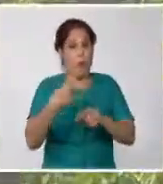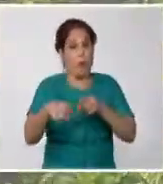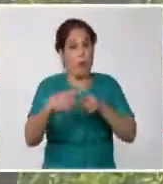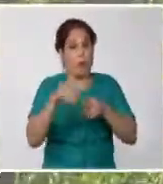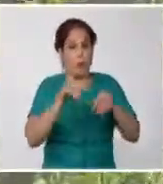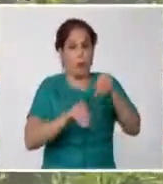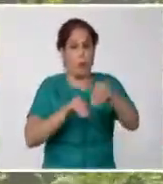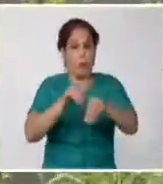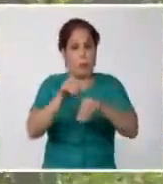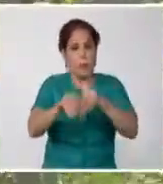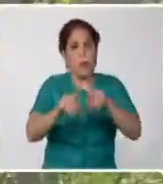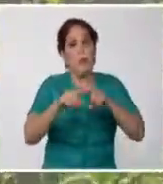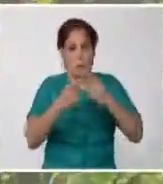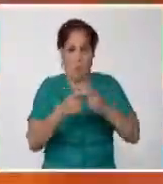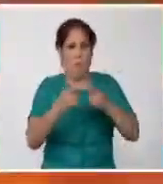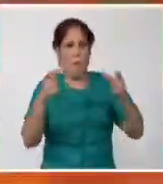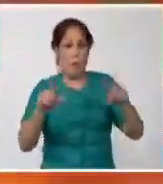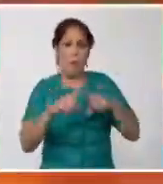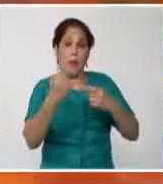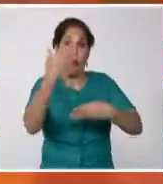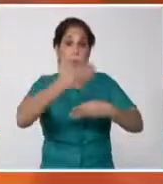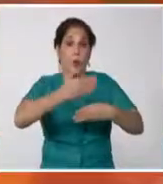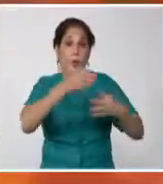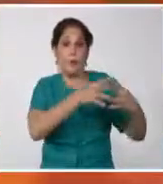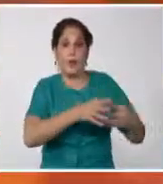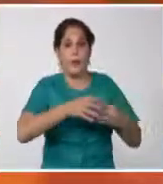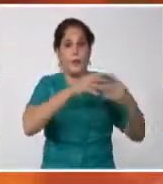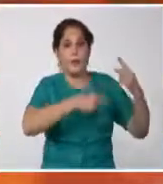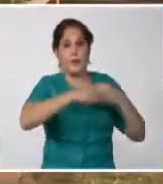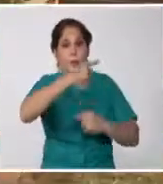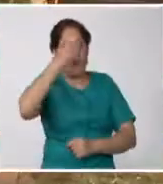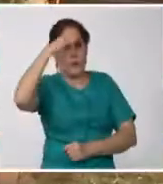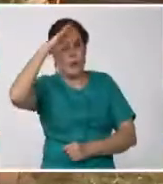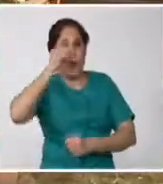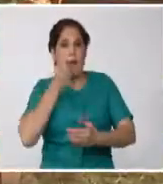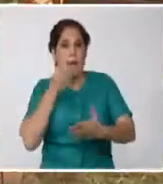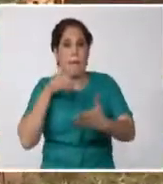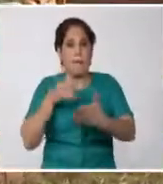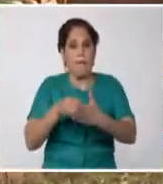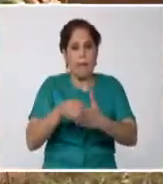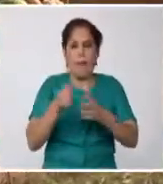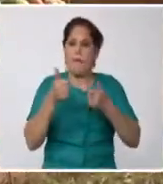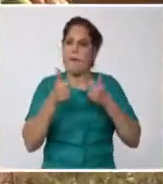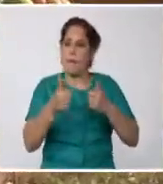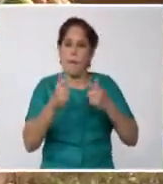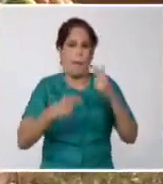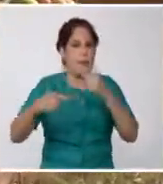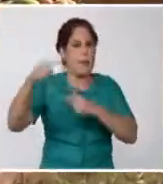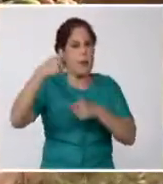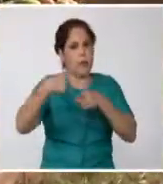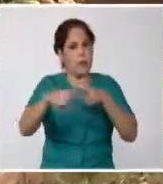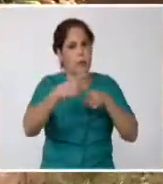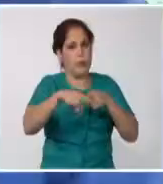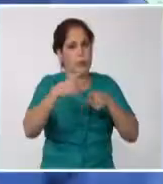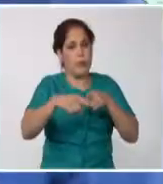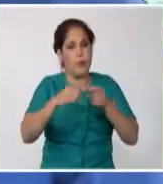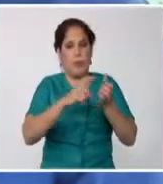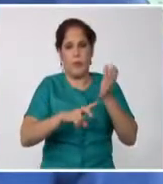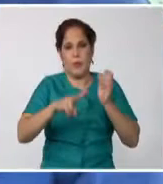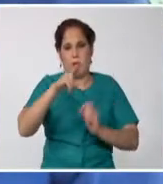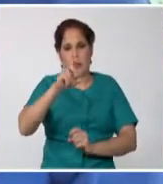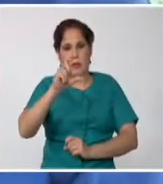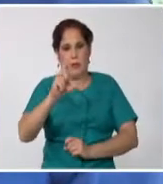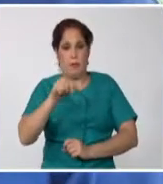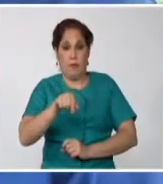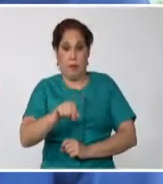cultivos. Pudieran ser más, pero el bloqueo de un vecino feroz impide la explotación eficiente del principal polo productivo en Santa Clara.